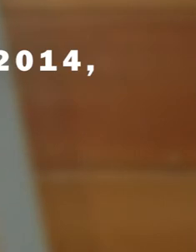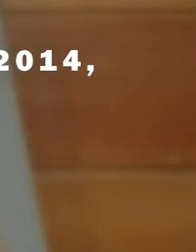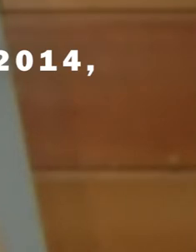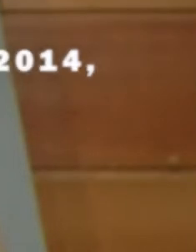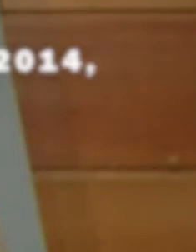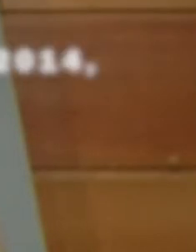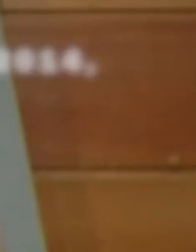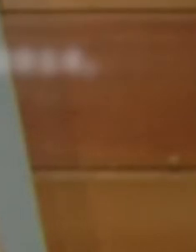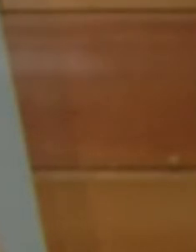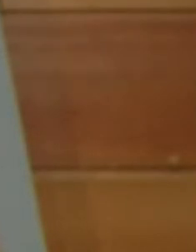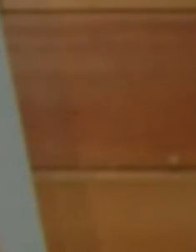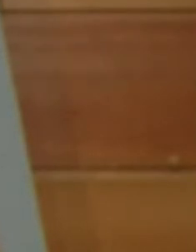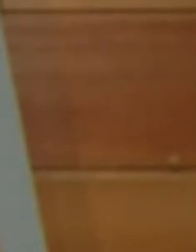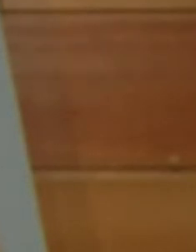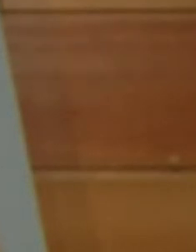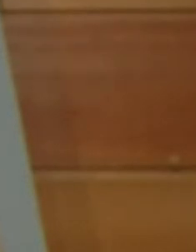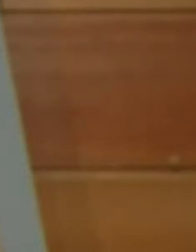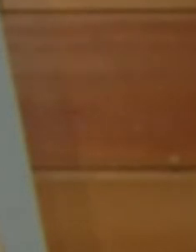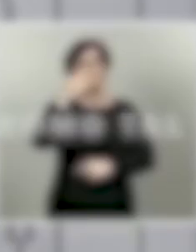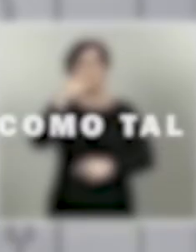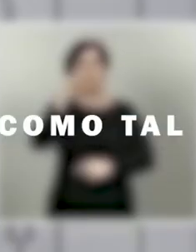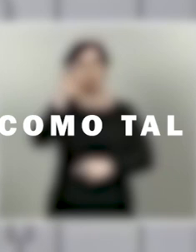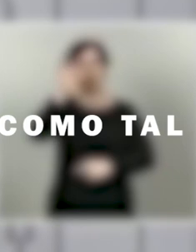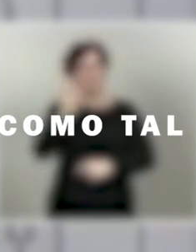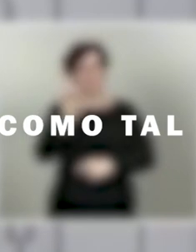Y lo más que podemos decir ahora mismo es que parece que está estable.